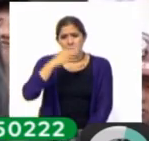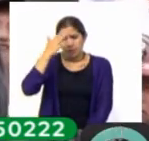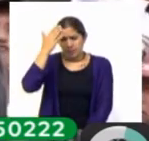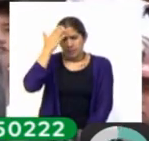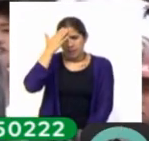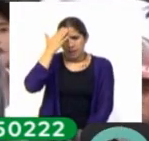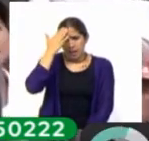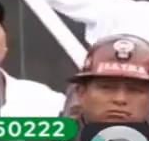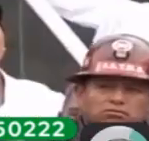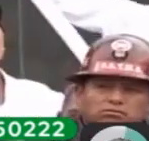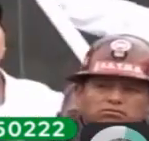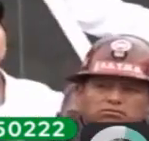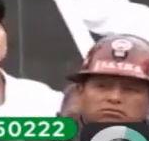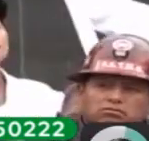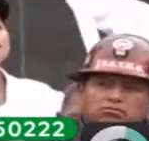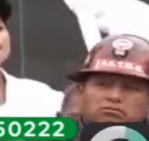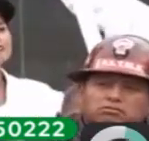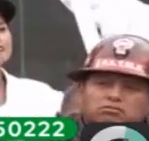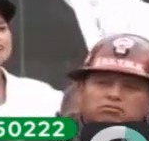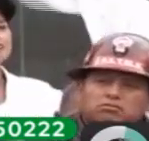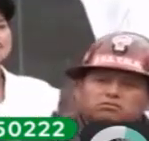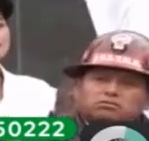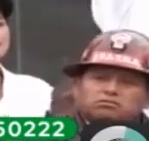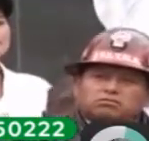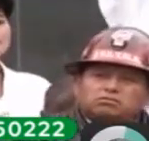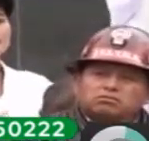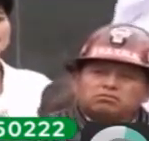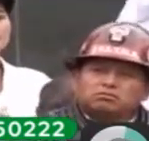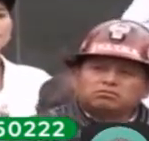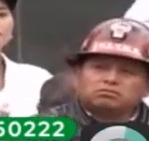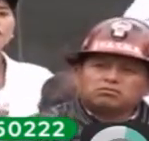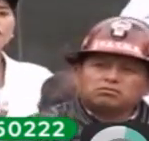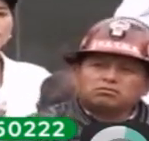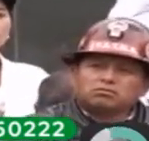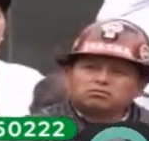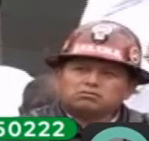carácter programático, entiendo perfectamente,